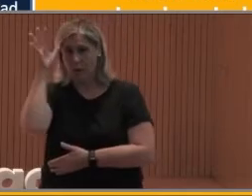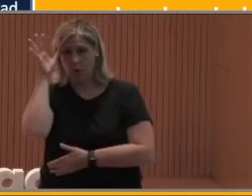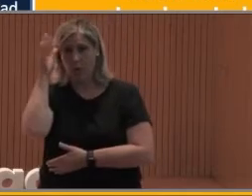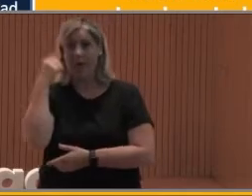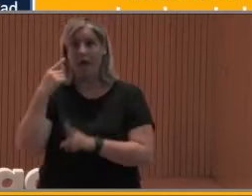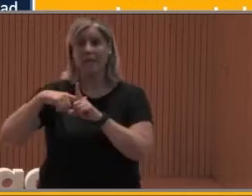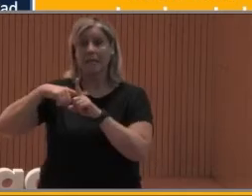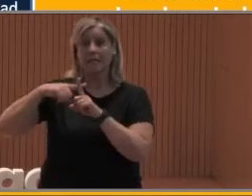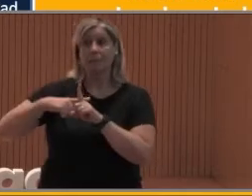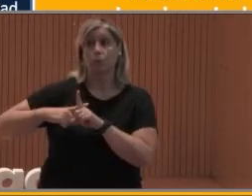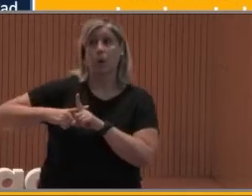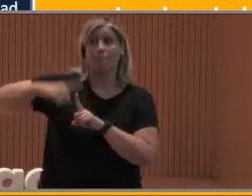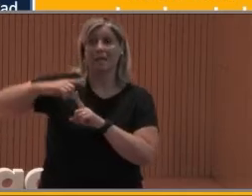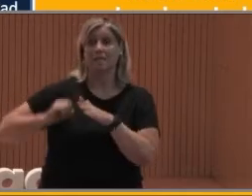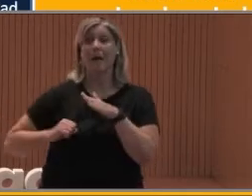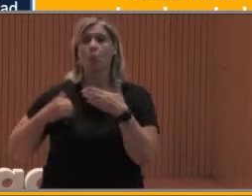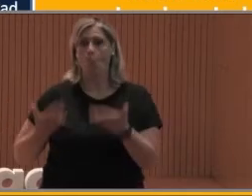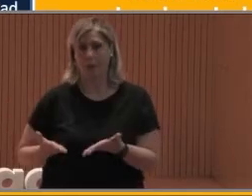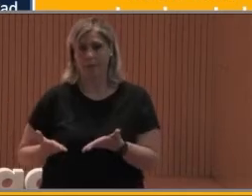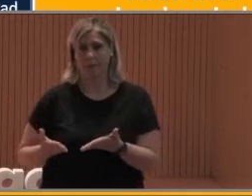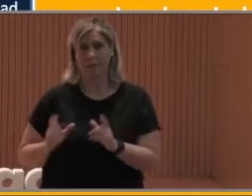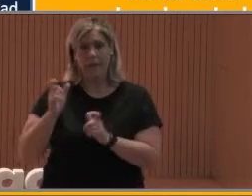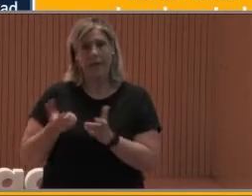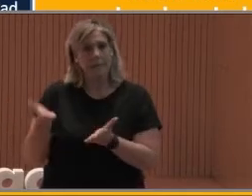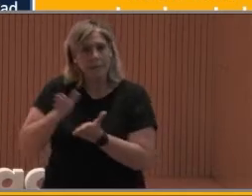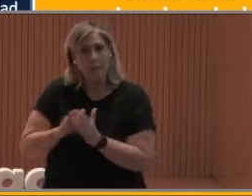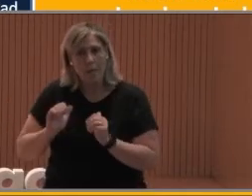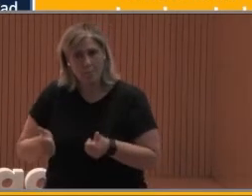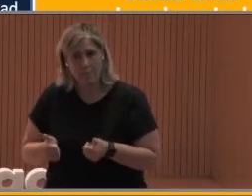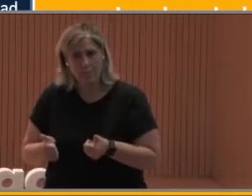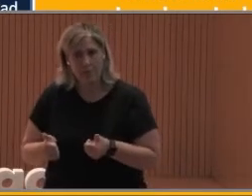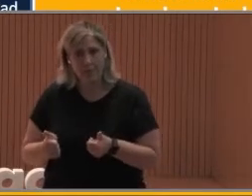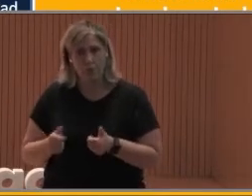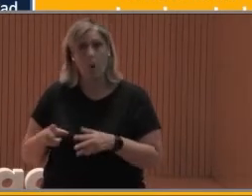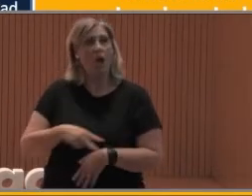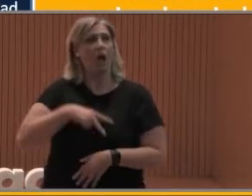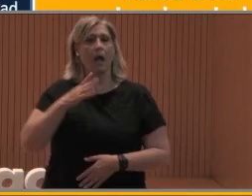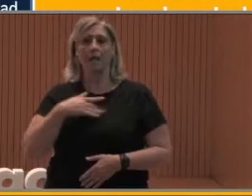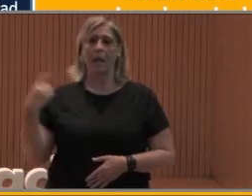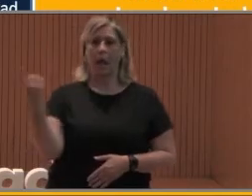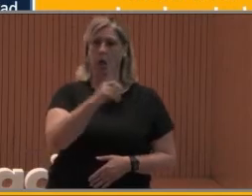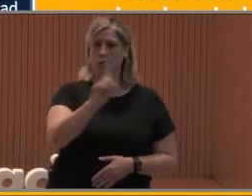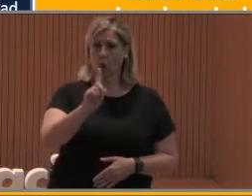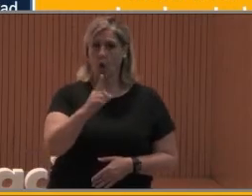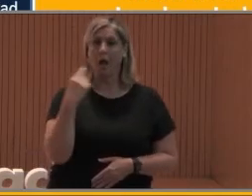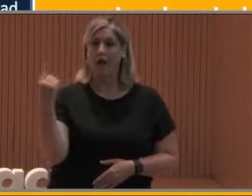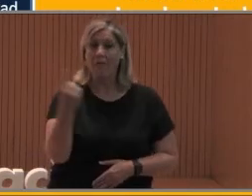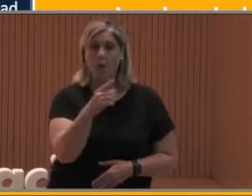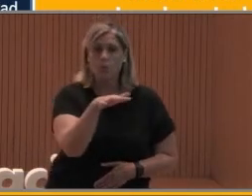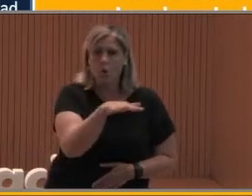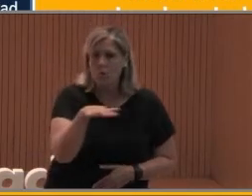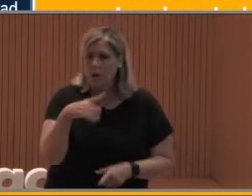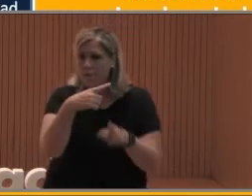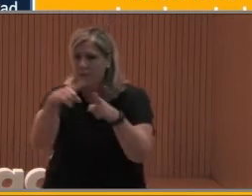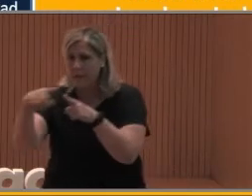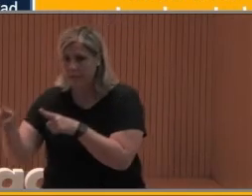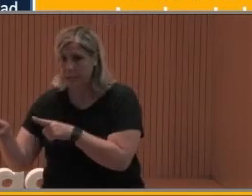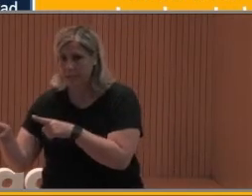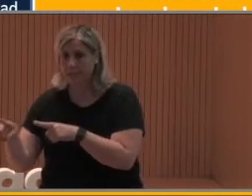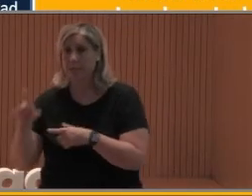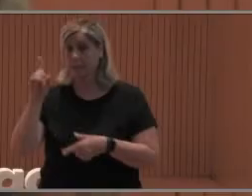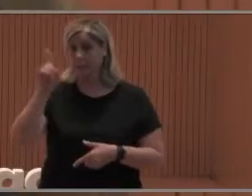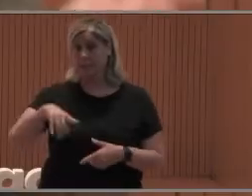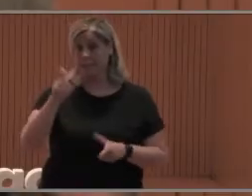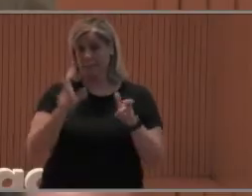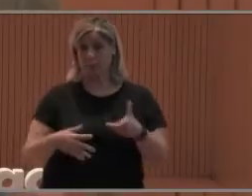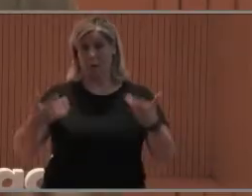temperatura umbral en la que la gente se empieza a morir. Ese punto de inflexión en la curva. Por tanto, un reto, aquí que también hay responsables